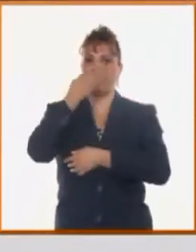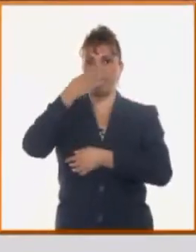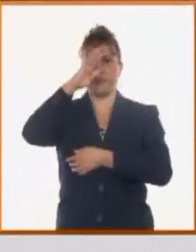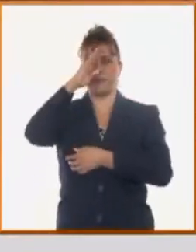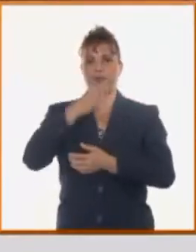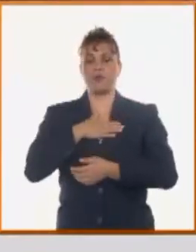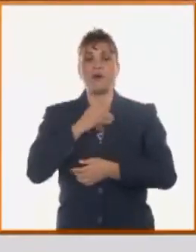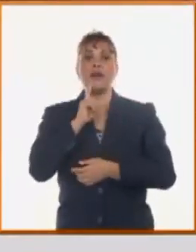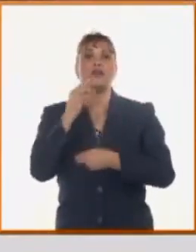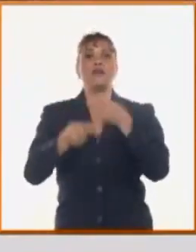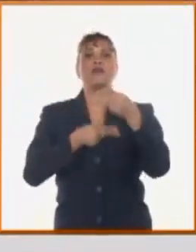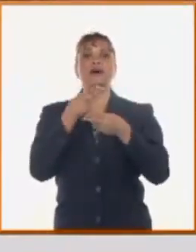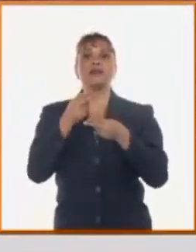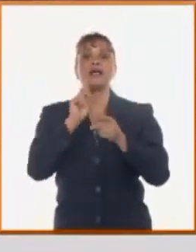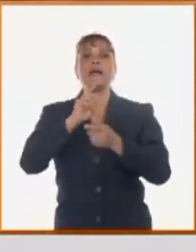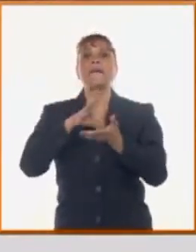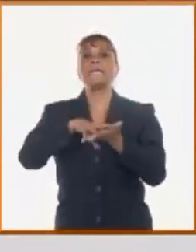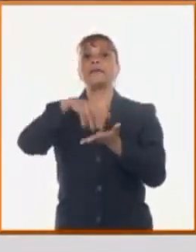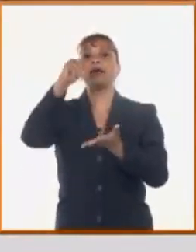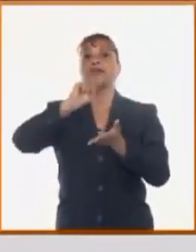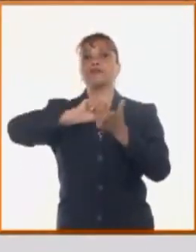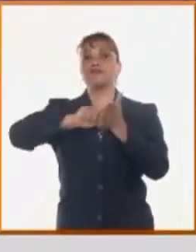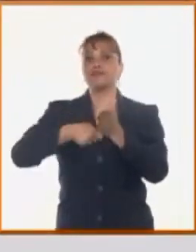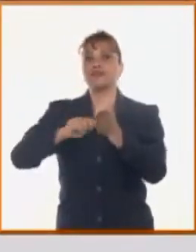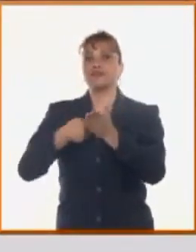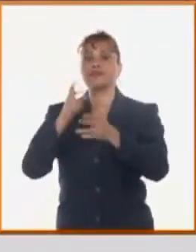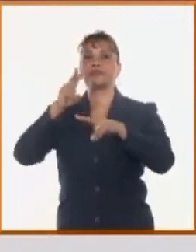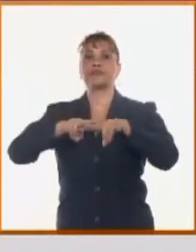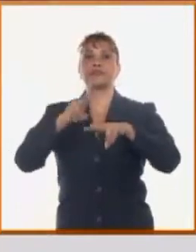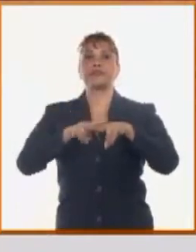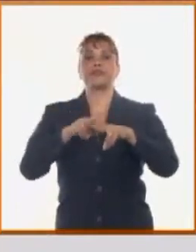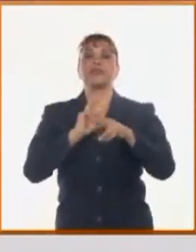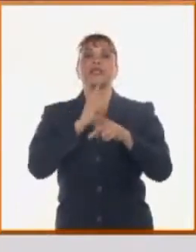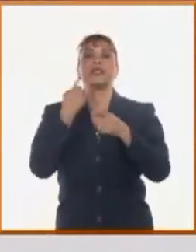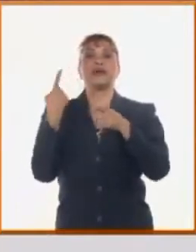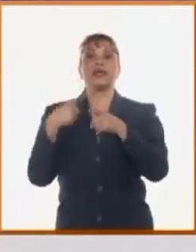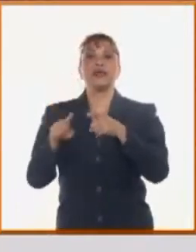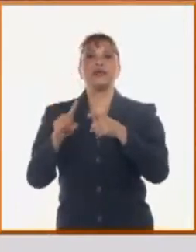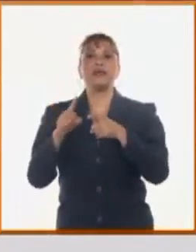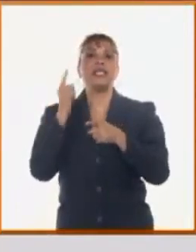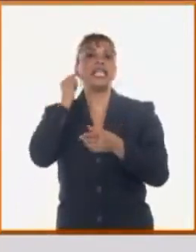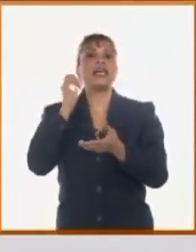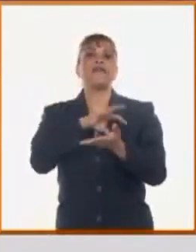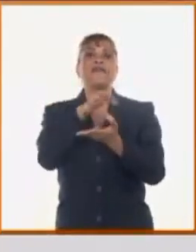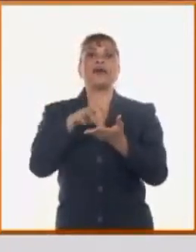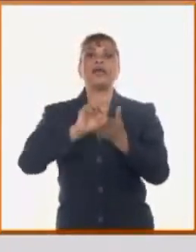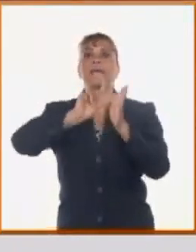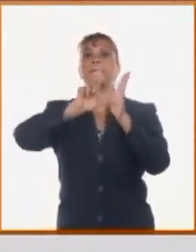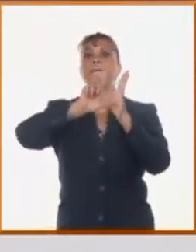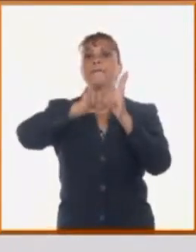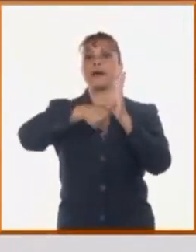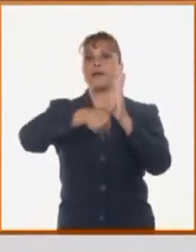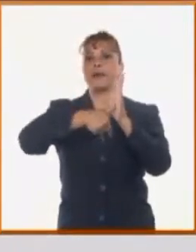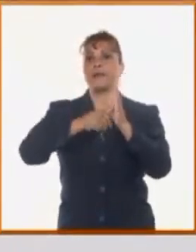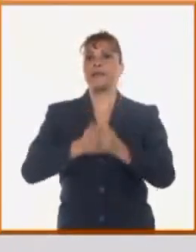Tendrá lugar en el Palacio de Convenciones de La Habana y en el recinto ferial Pavespo.